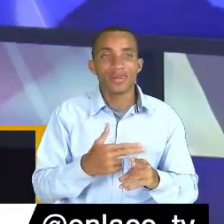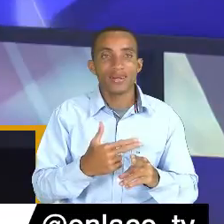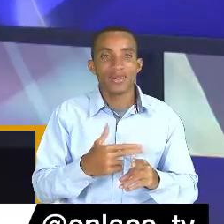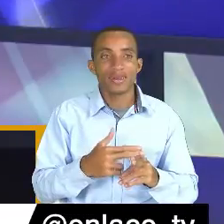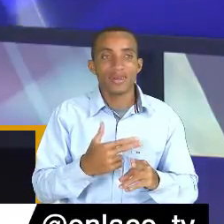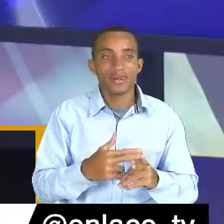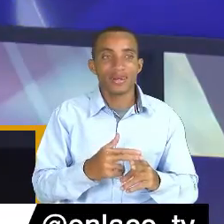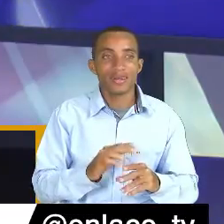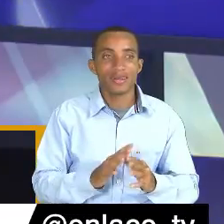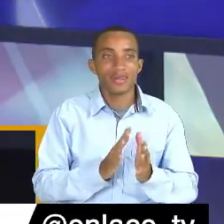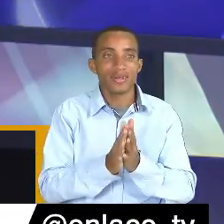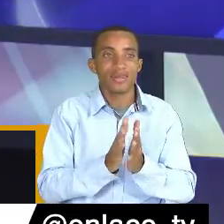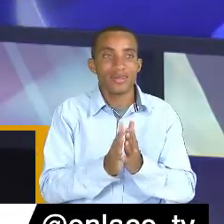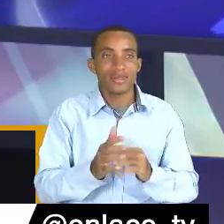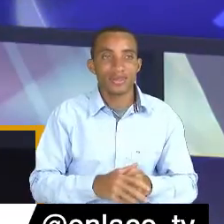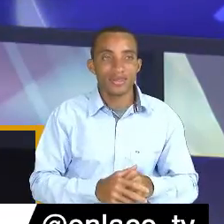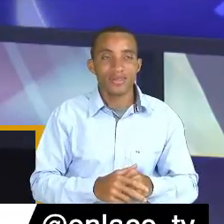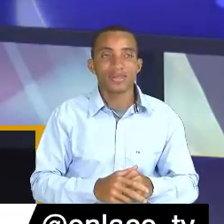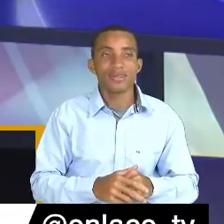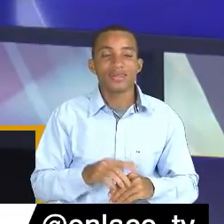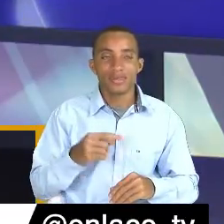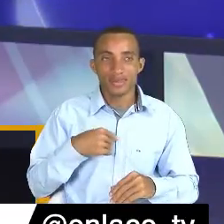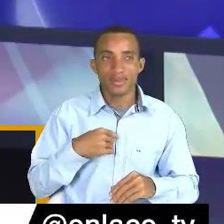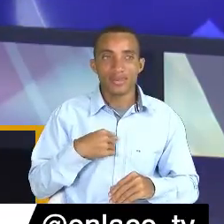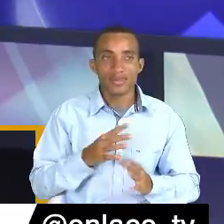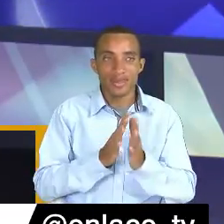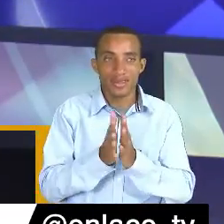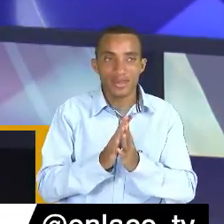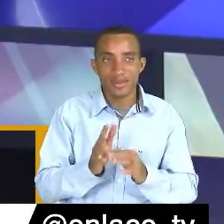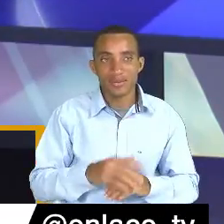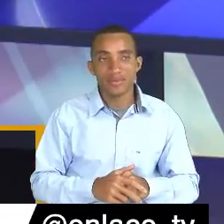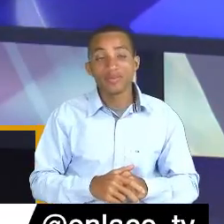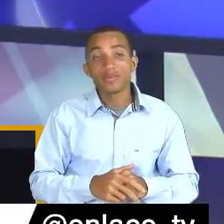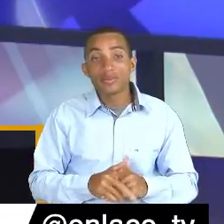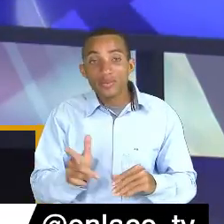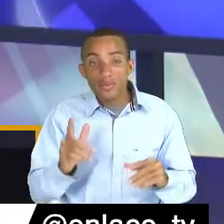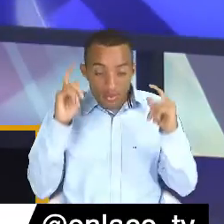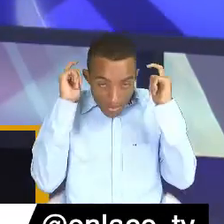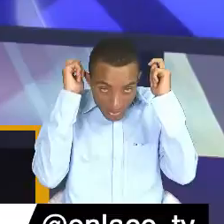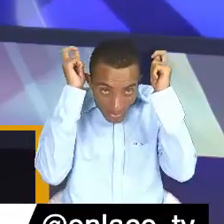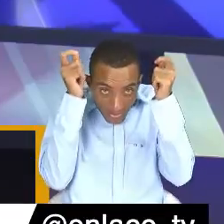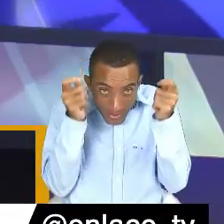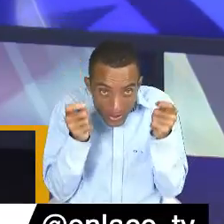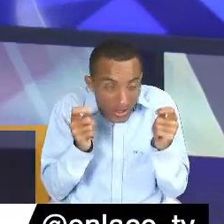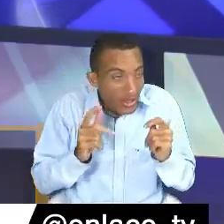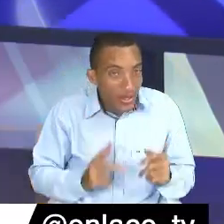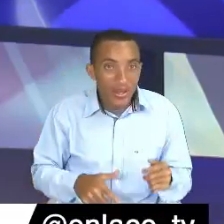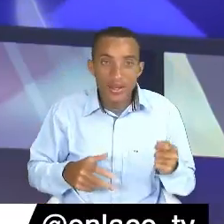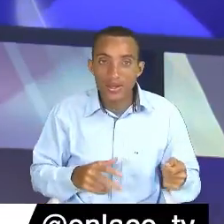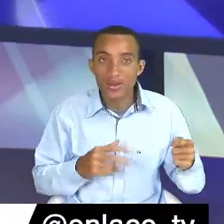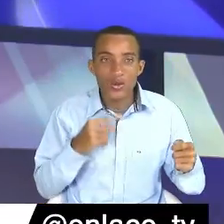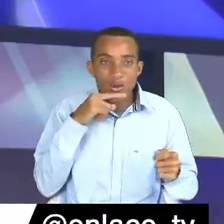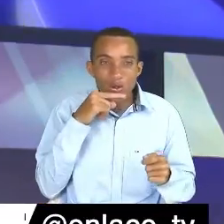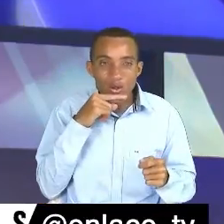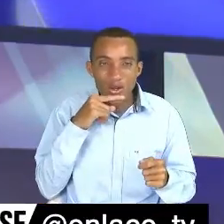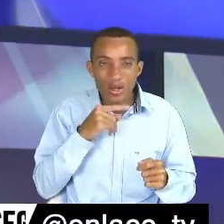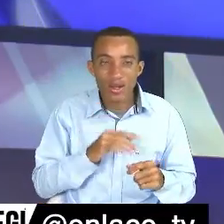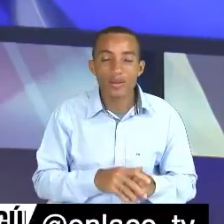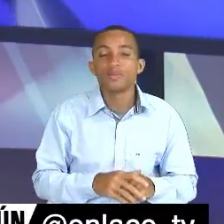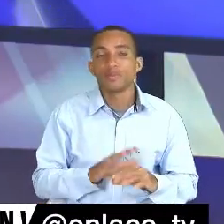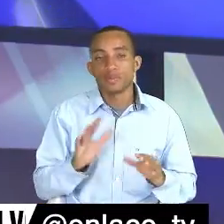Estaremos, por supuesto, para no perdernos esa recreación que usted nos tiene de Caperucita Roja. La profe Melba Ríos, gracias por haber estado con nosotros en